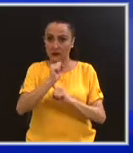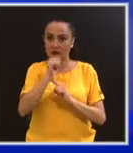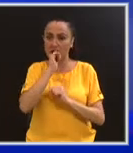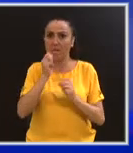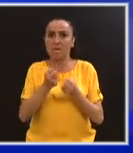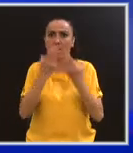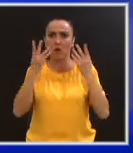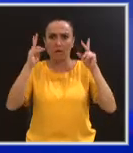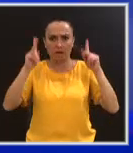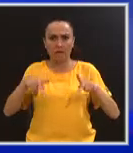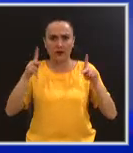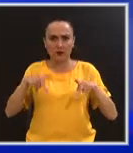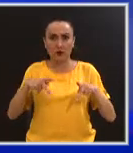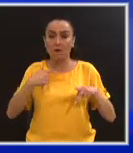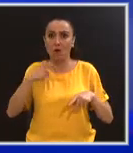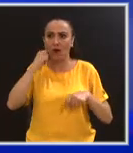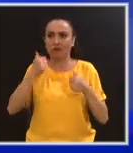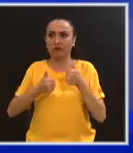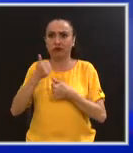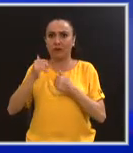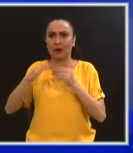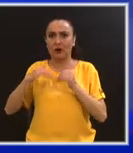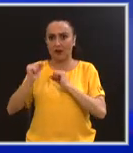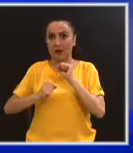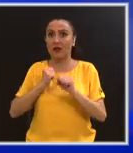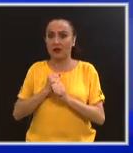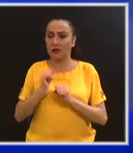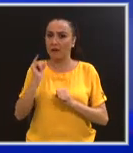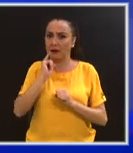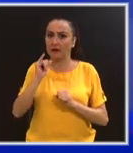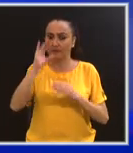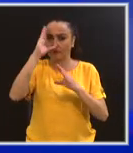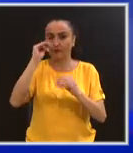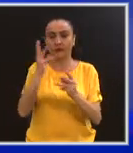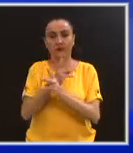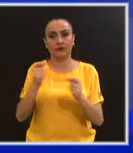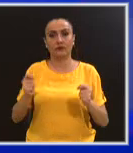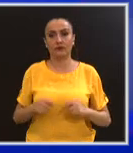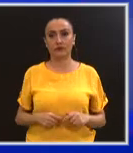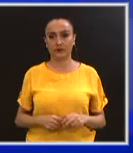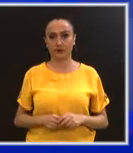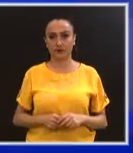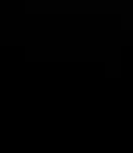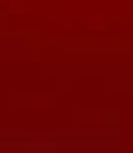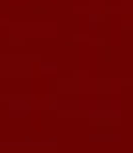gran cantidad de personas sobre todo mujeres menores de edad también que son reportadas como